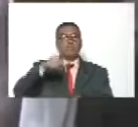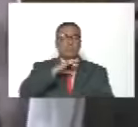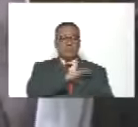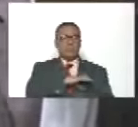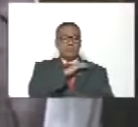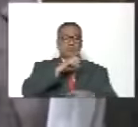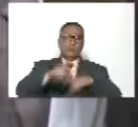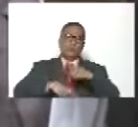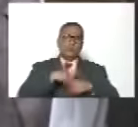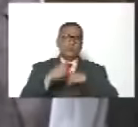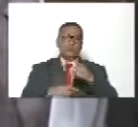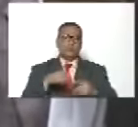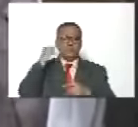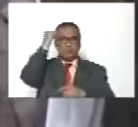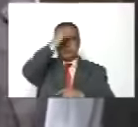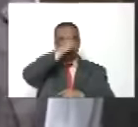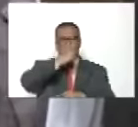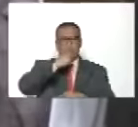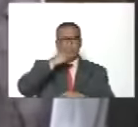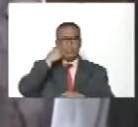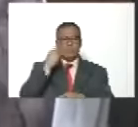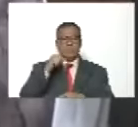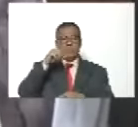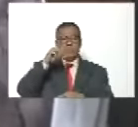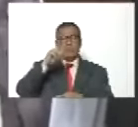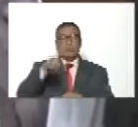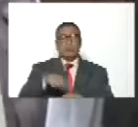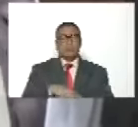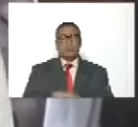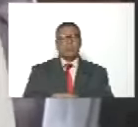Comunidad de Desarrollo de África Austral.